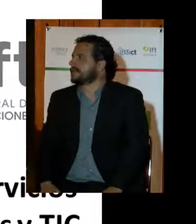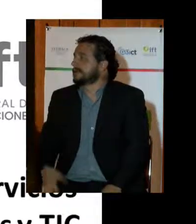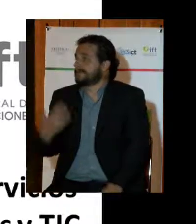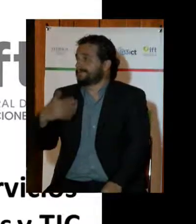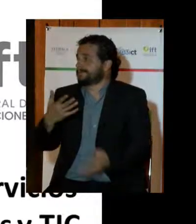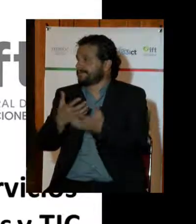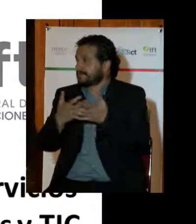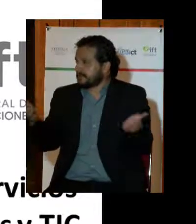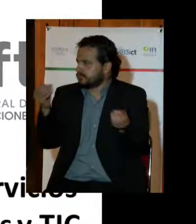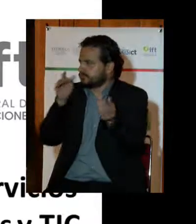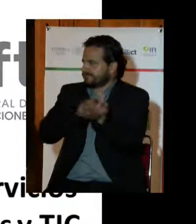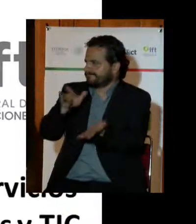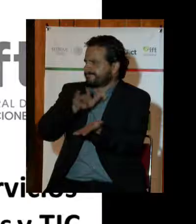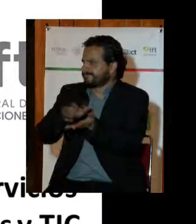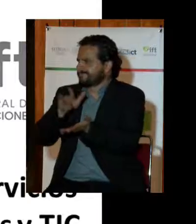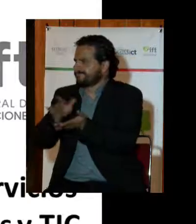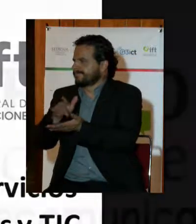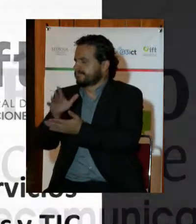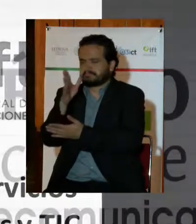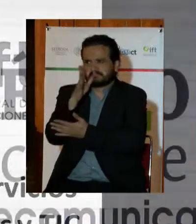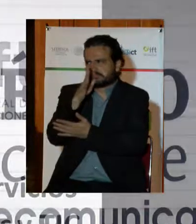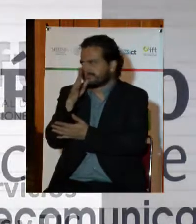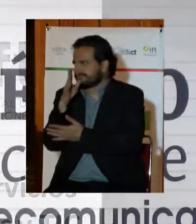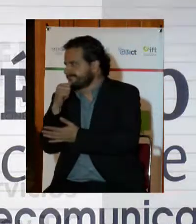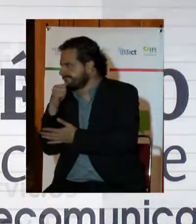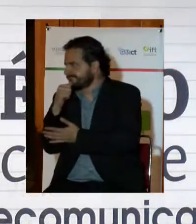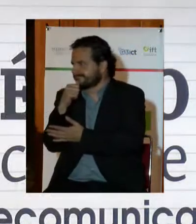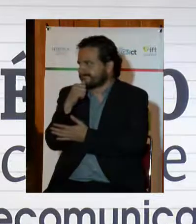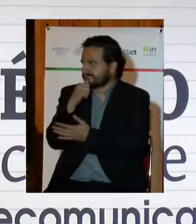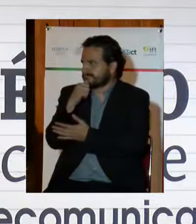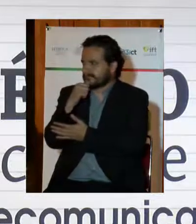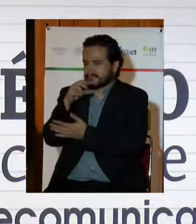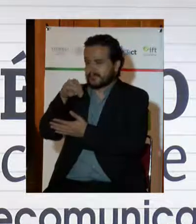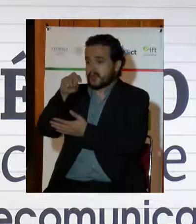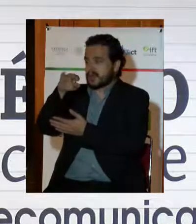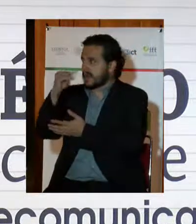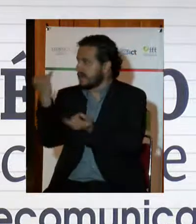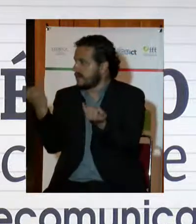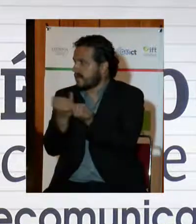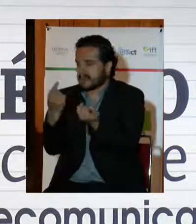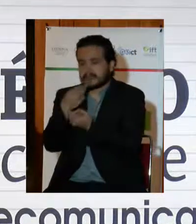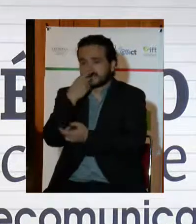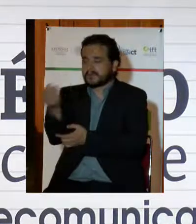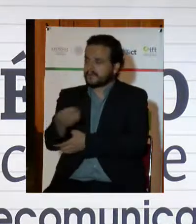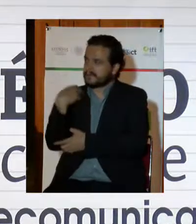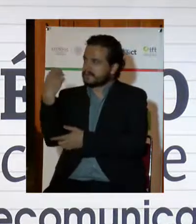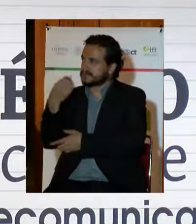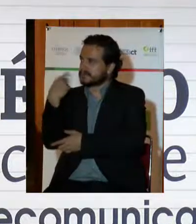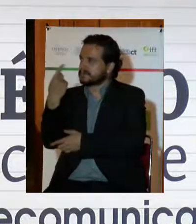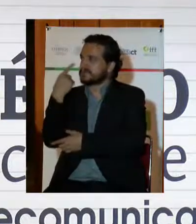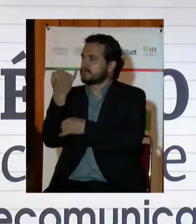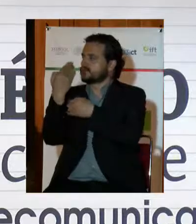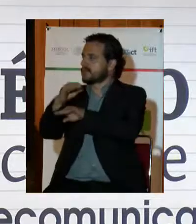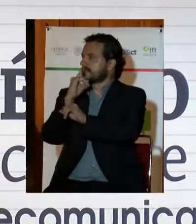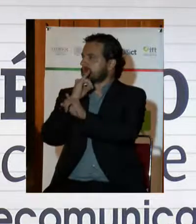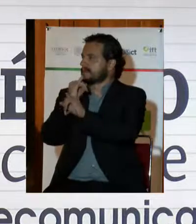el cual no se hubiera podido lograr de Mónica Durem, de un portal, nuestro portal